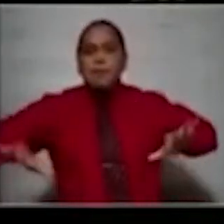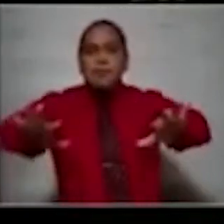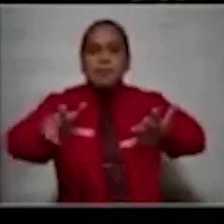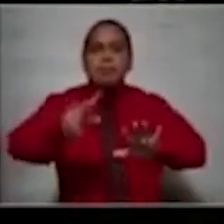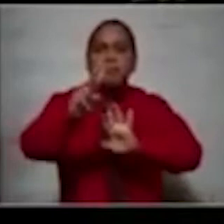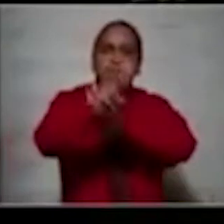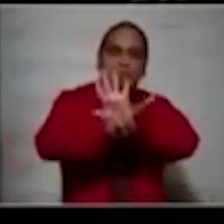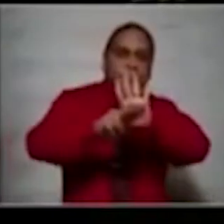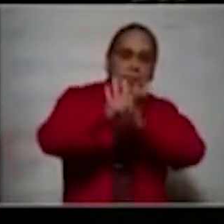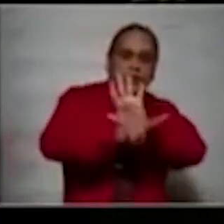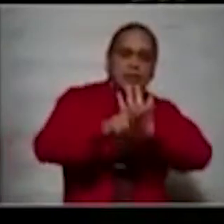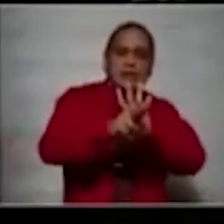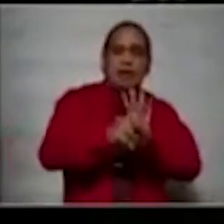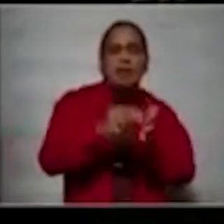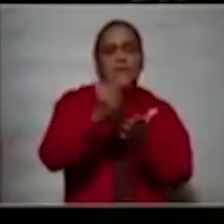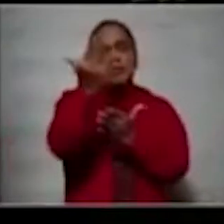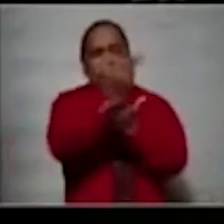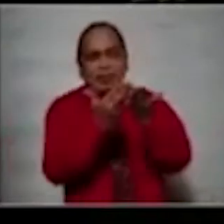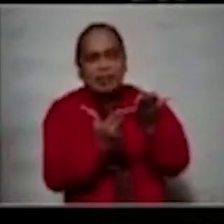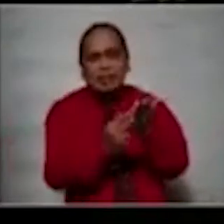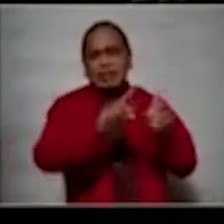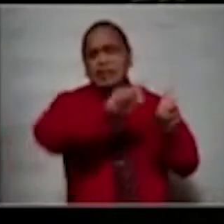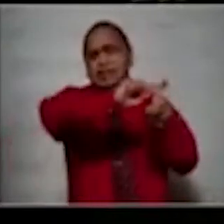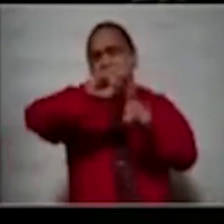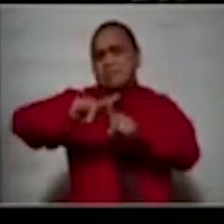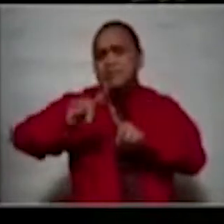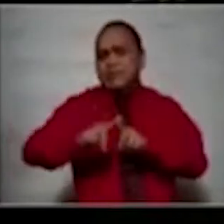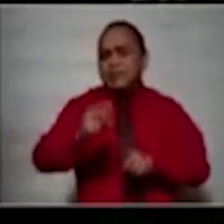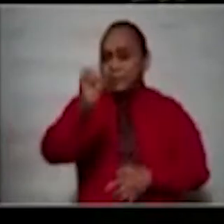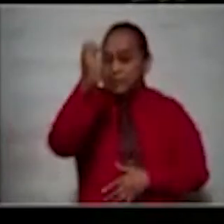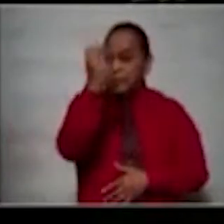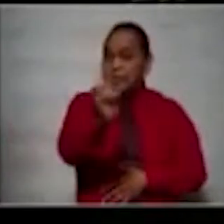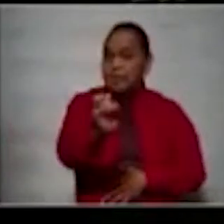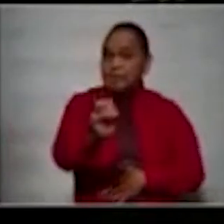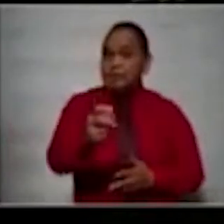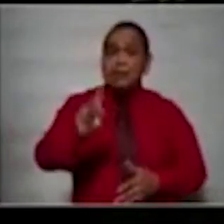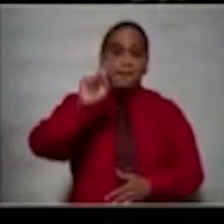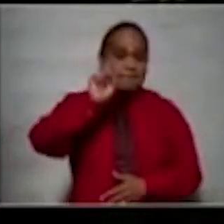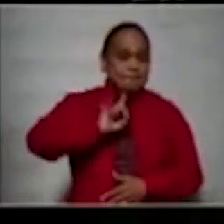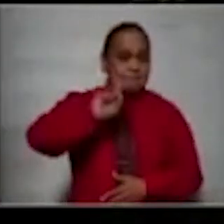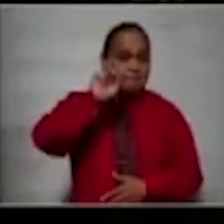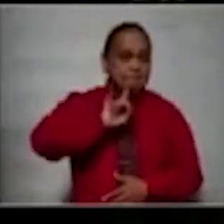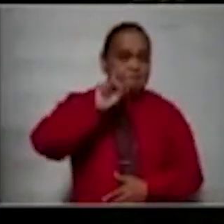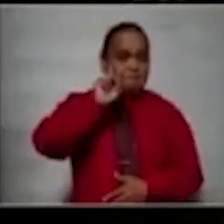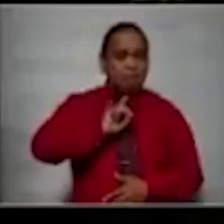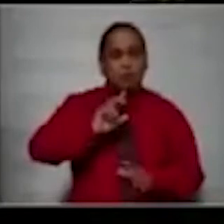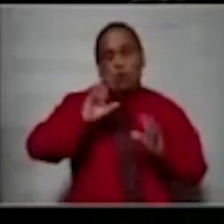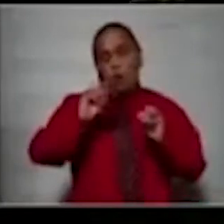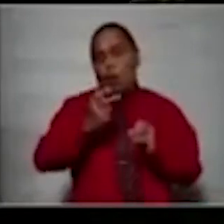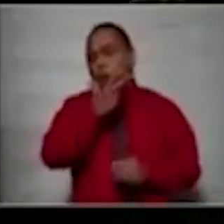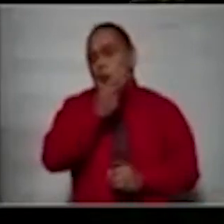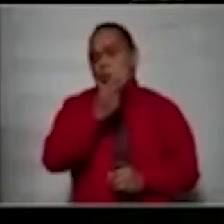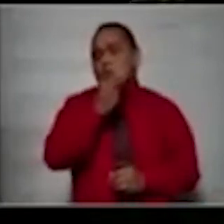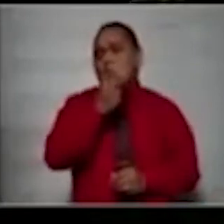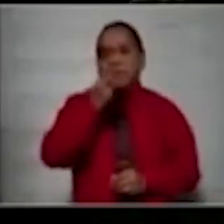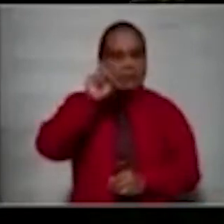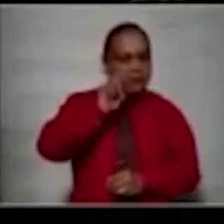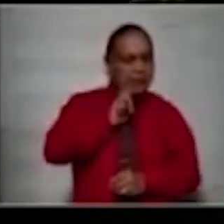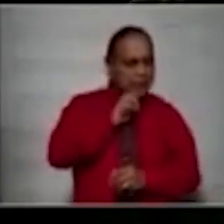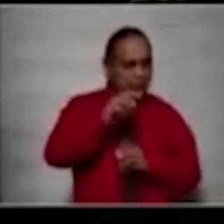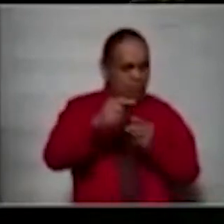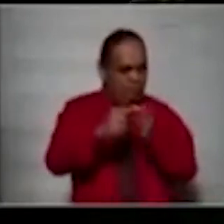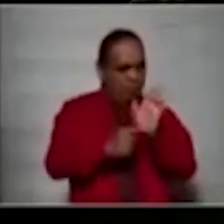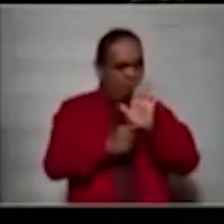Audios, videos, imágenes con contenido que violente la intimidad sexual de una persona mayor de edad. Entonces, esos son los cuatro verbos rectores,